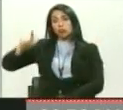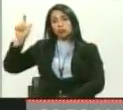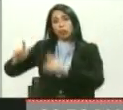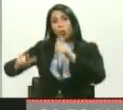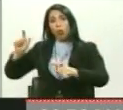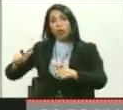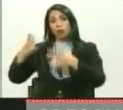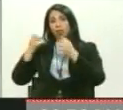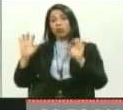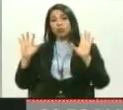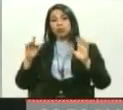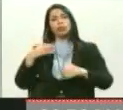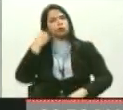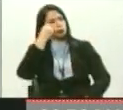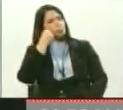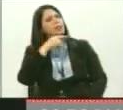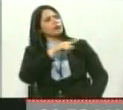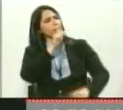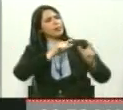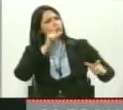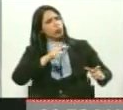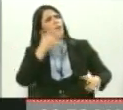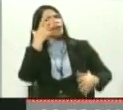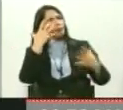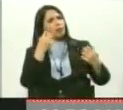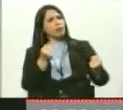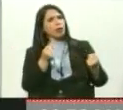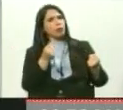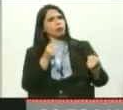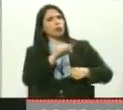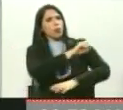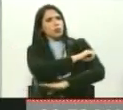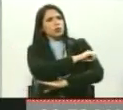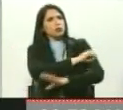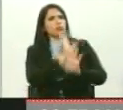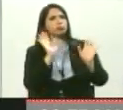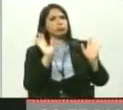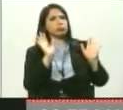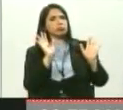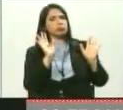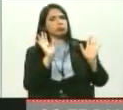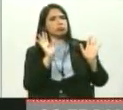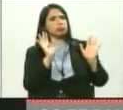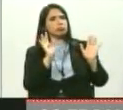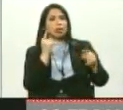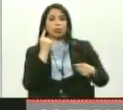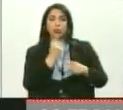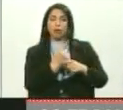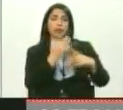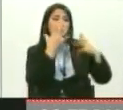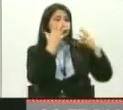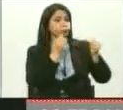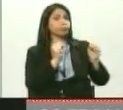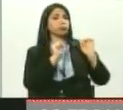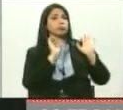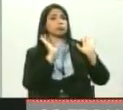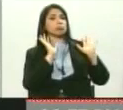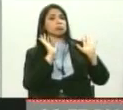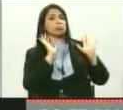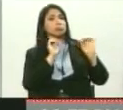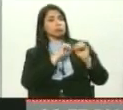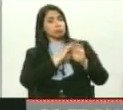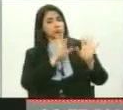creo que ellos entendieron, ¿oyó? Yo creo que ellos entendieron, los que deben entenderlo,